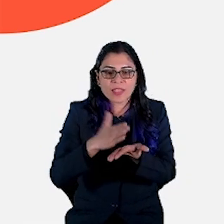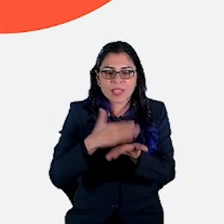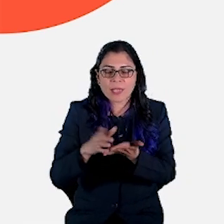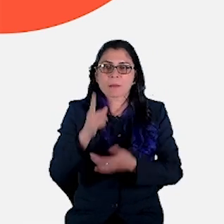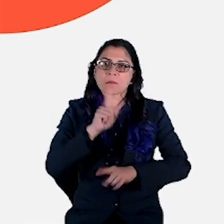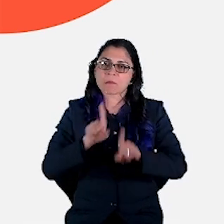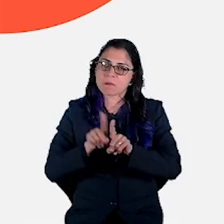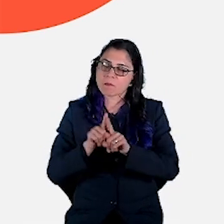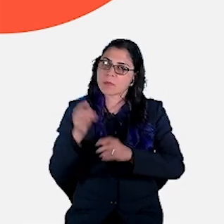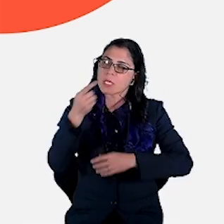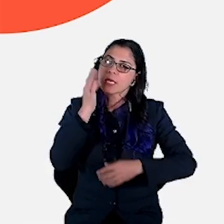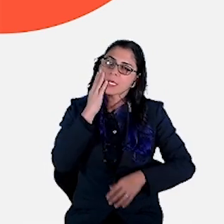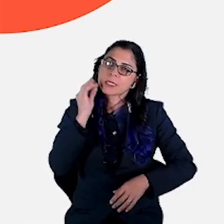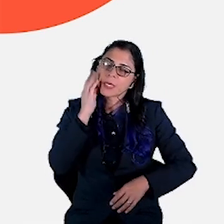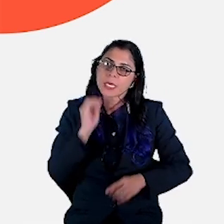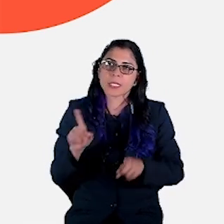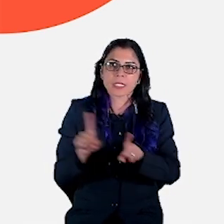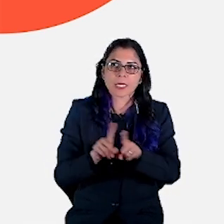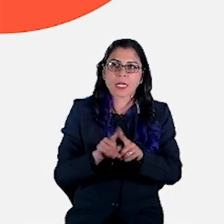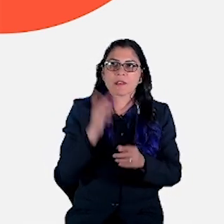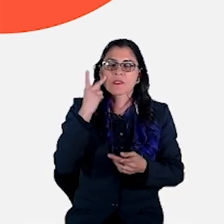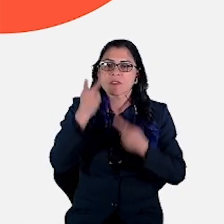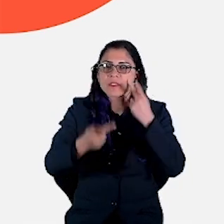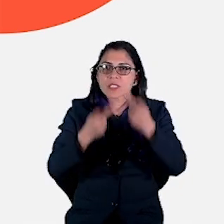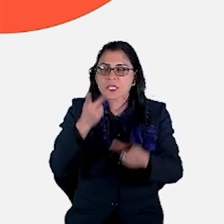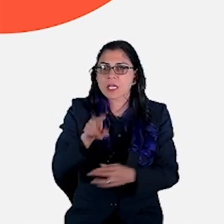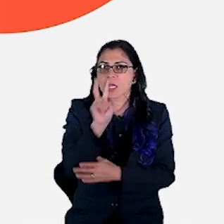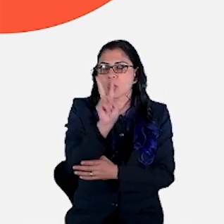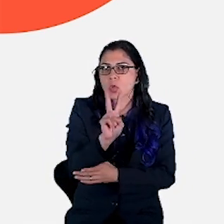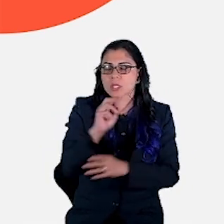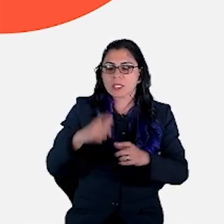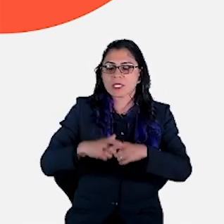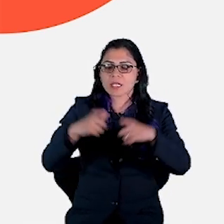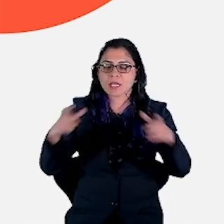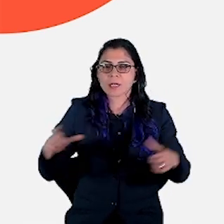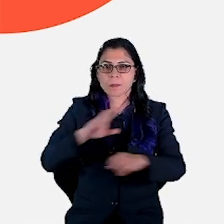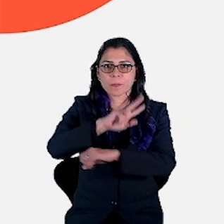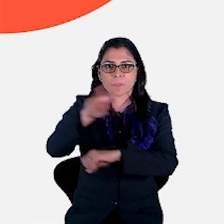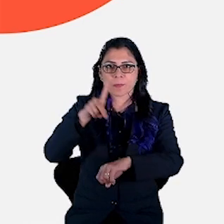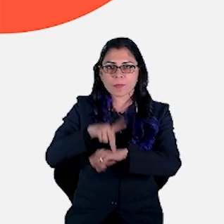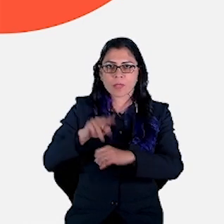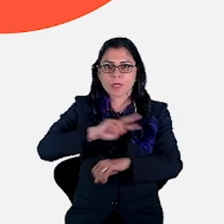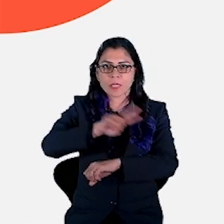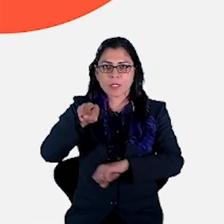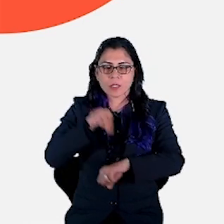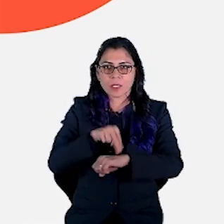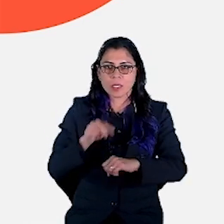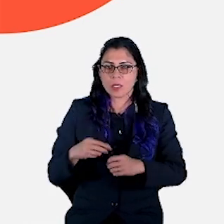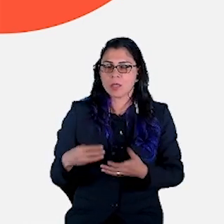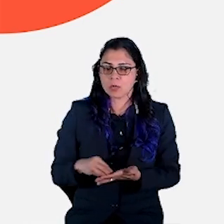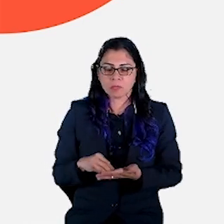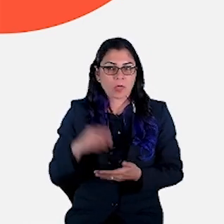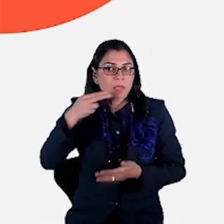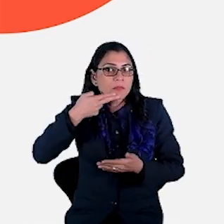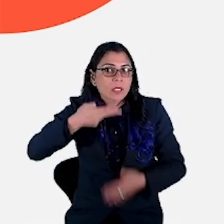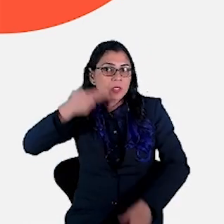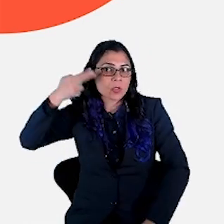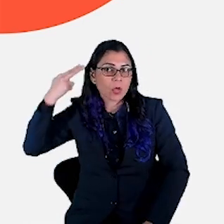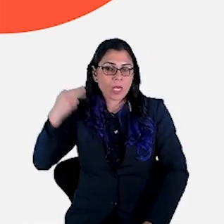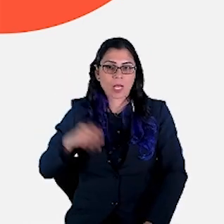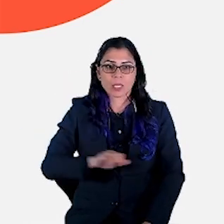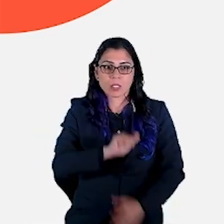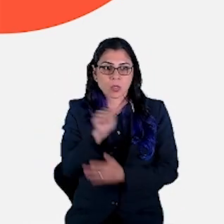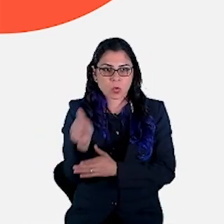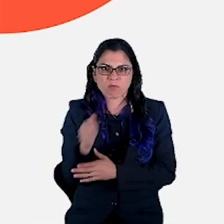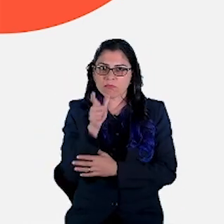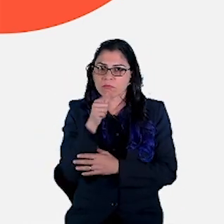como también tener la experiencia de visitar estos dos grandes parques nacionales nuestro patrimonio azul pues una de